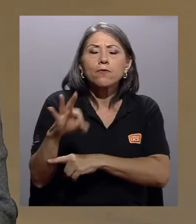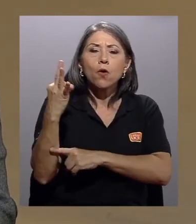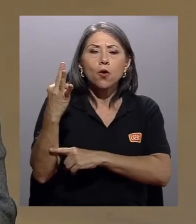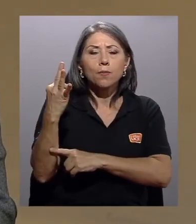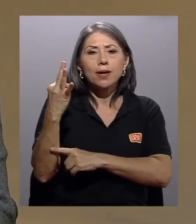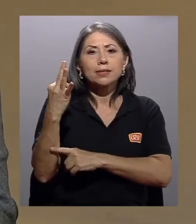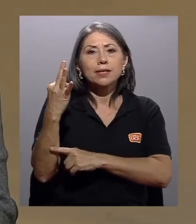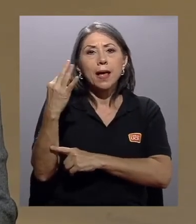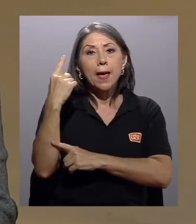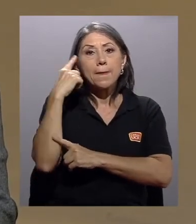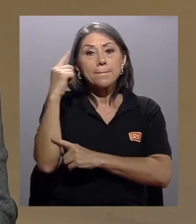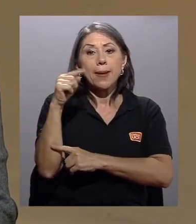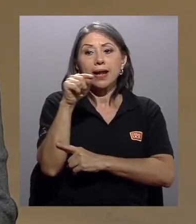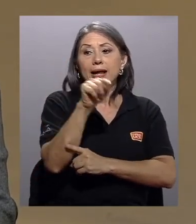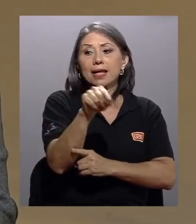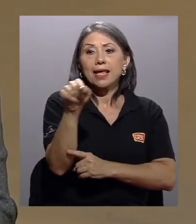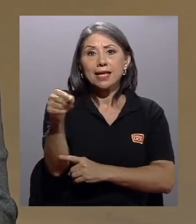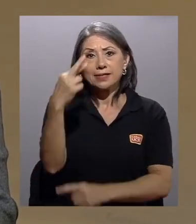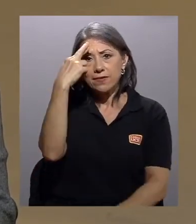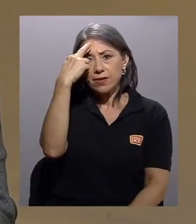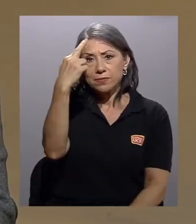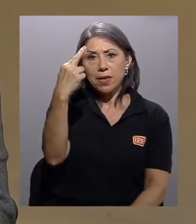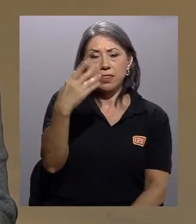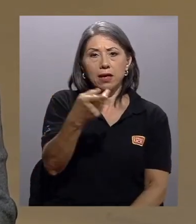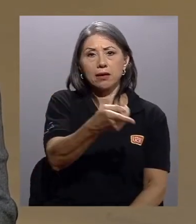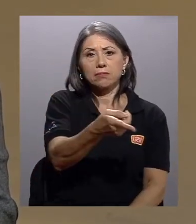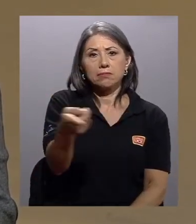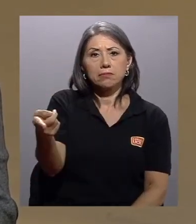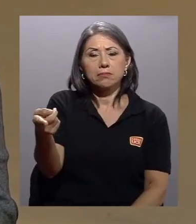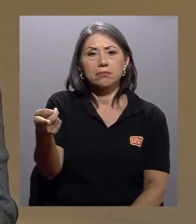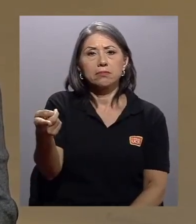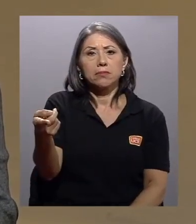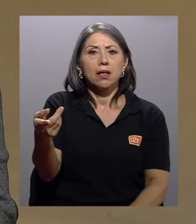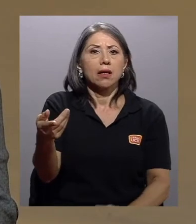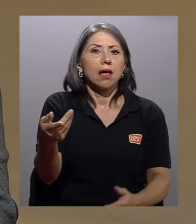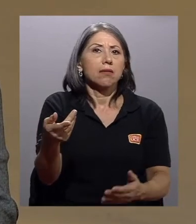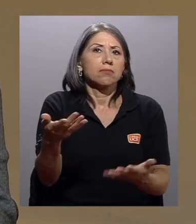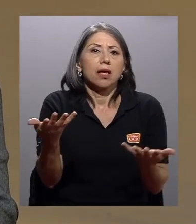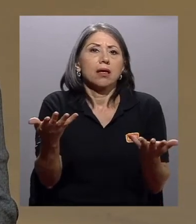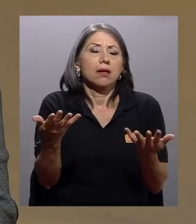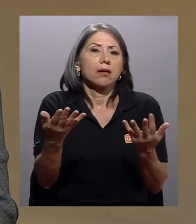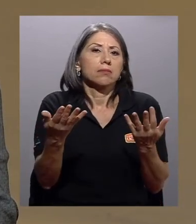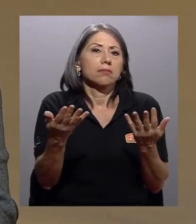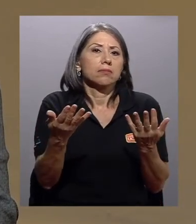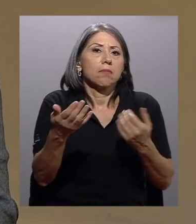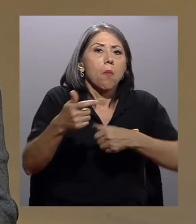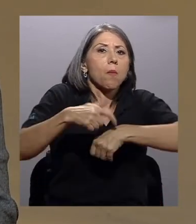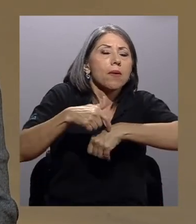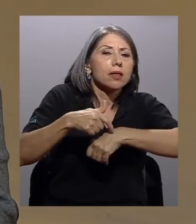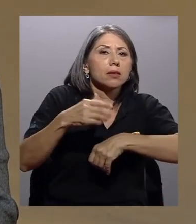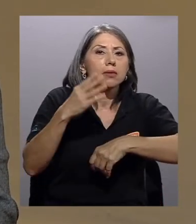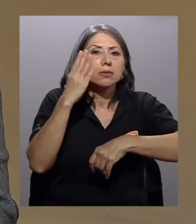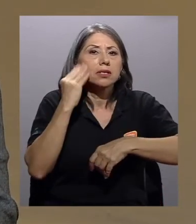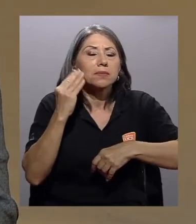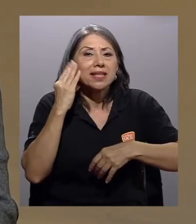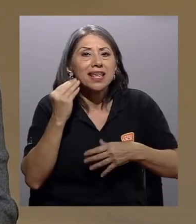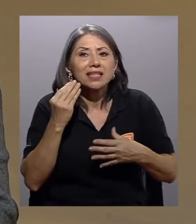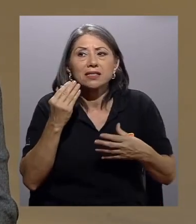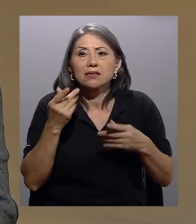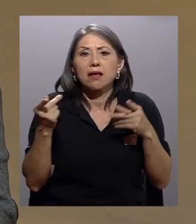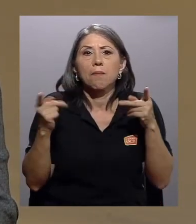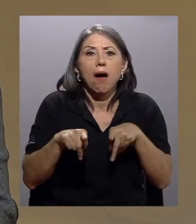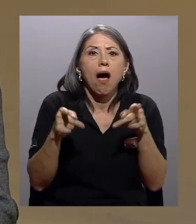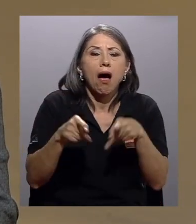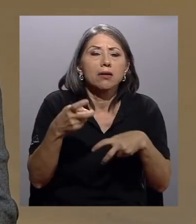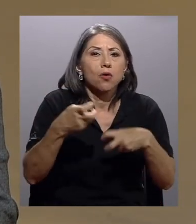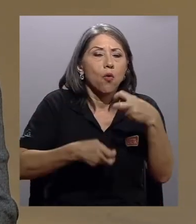se respeten como personas que son, digamos, en ambientes en los que usualmente hay